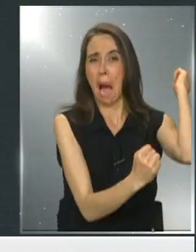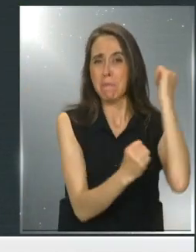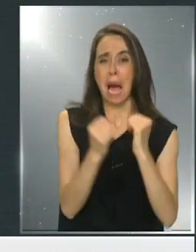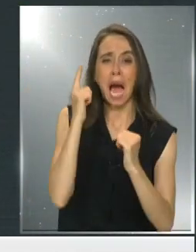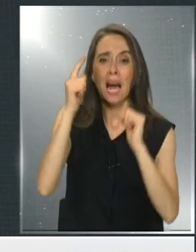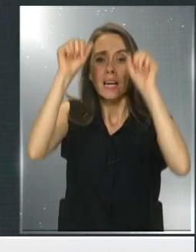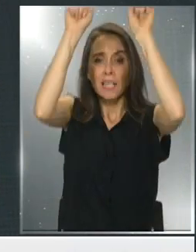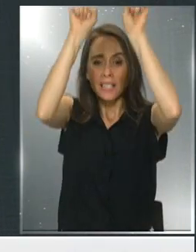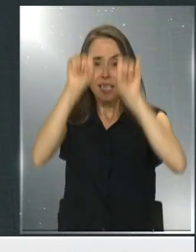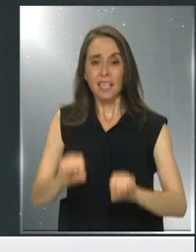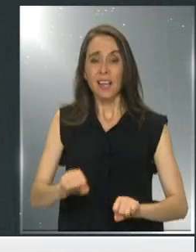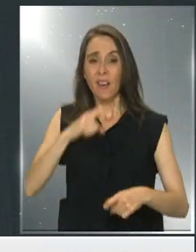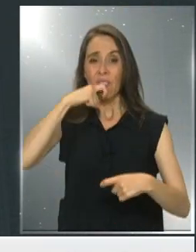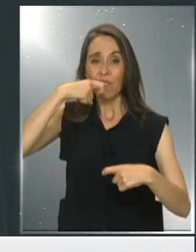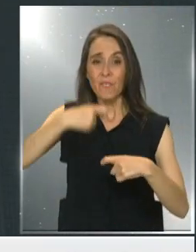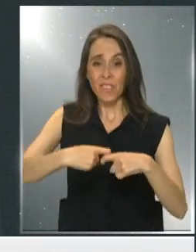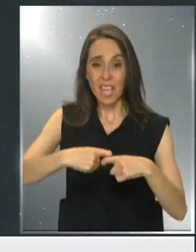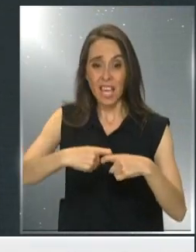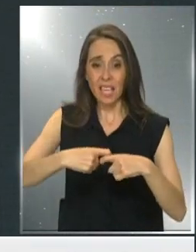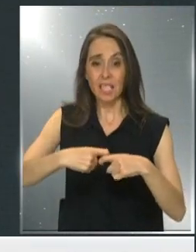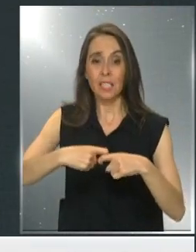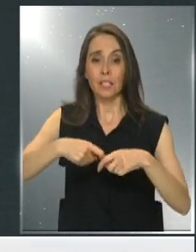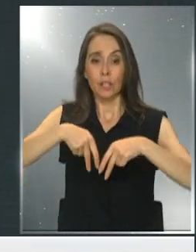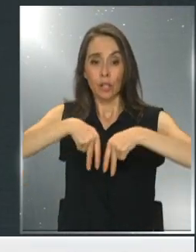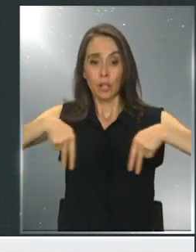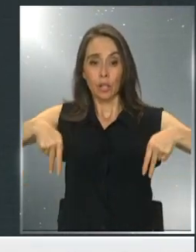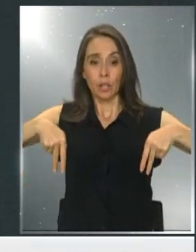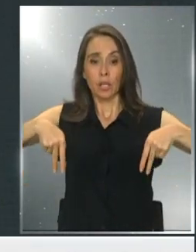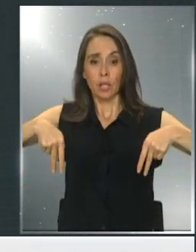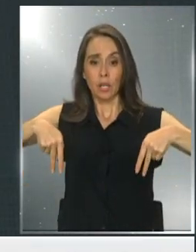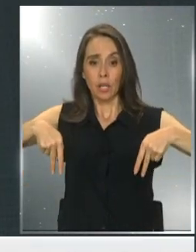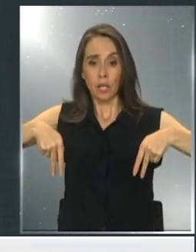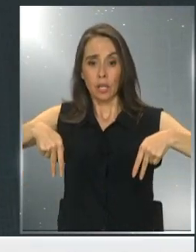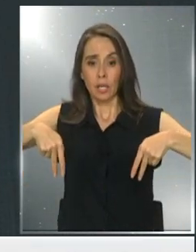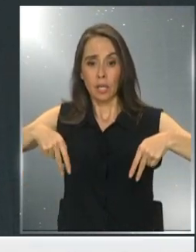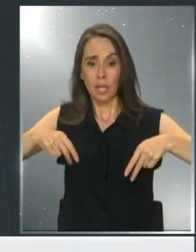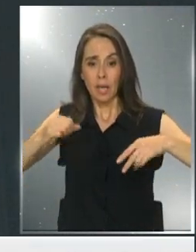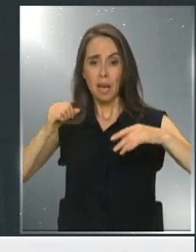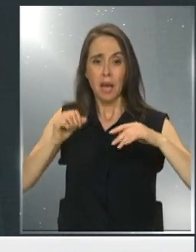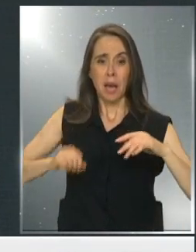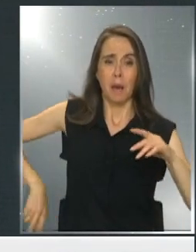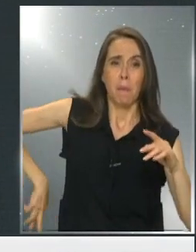La cortina metálica los separa de armas de caza.